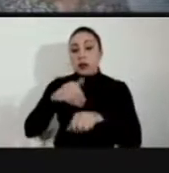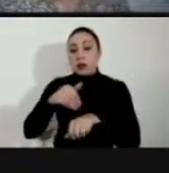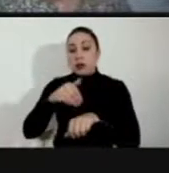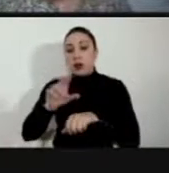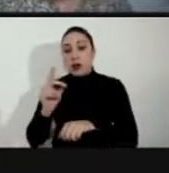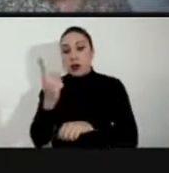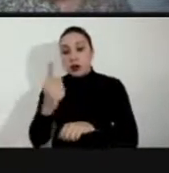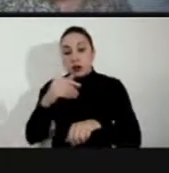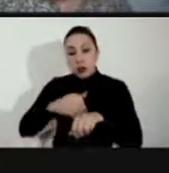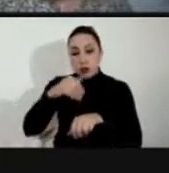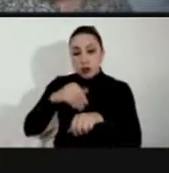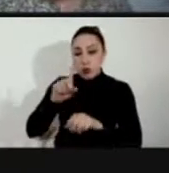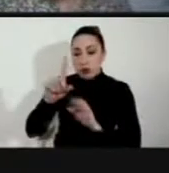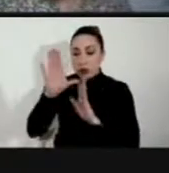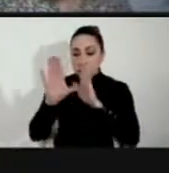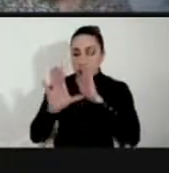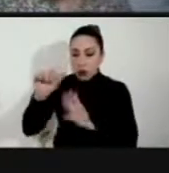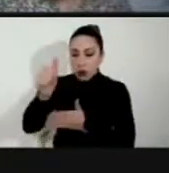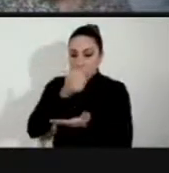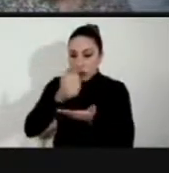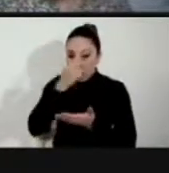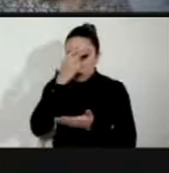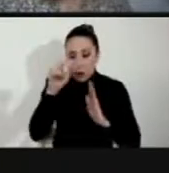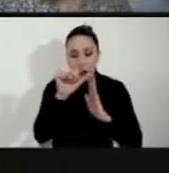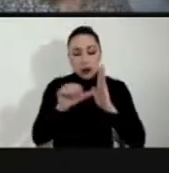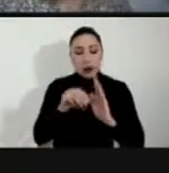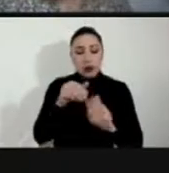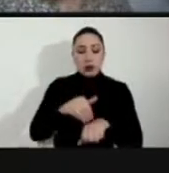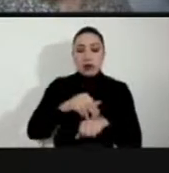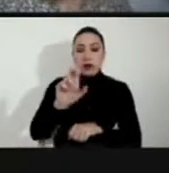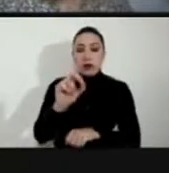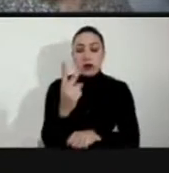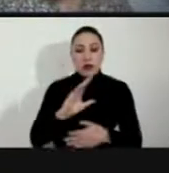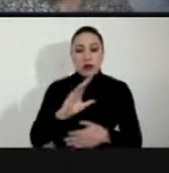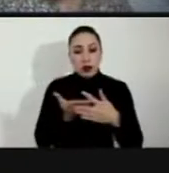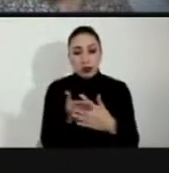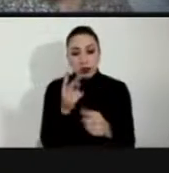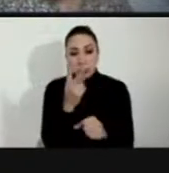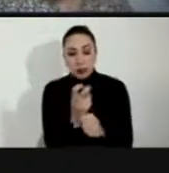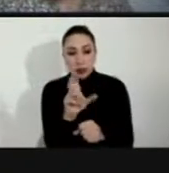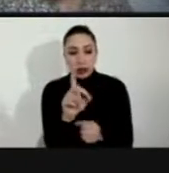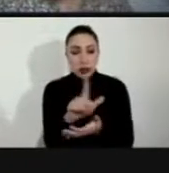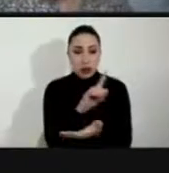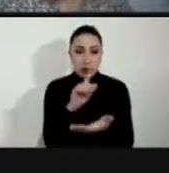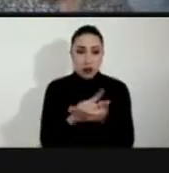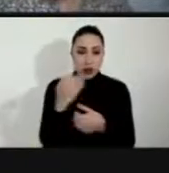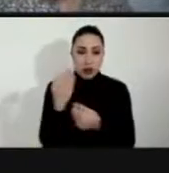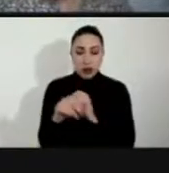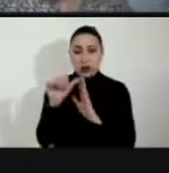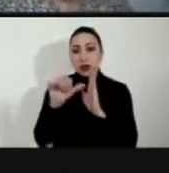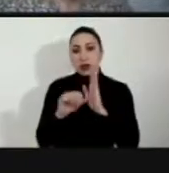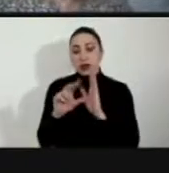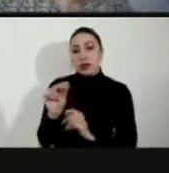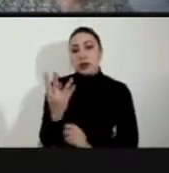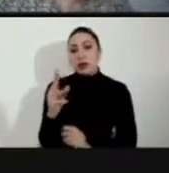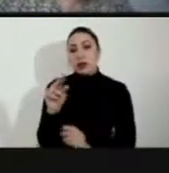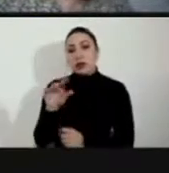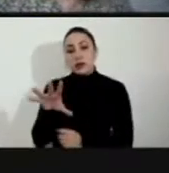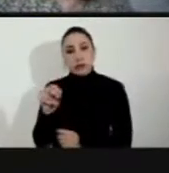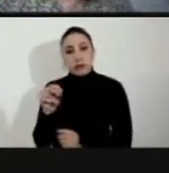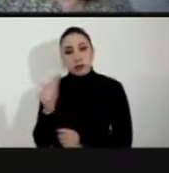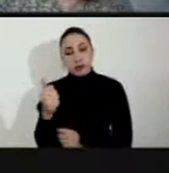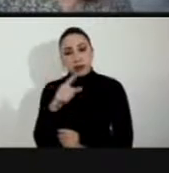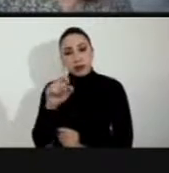Constitución Política de la Ciudad de México y los artículos 32, fracciones segunda y trigésima de la Ley Orgánica 84, 85, 86